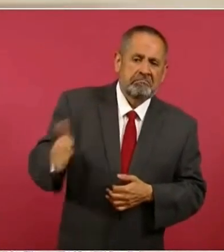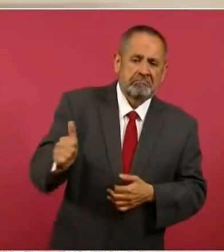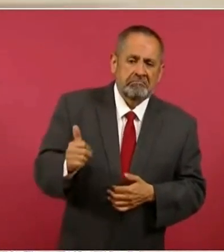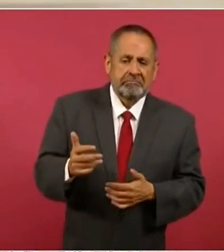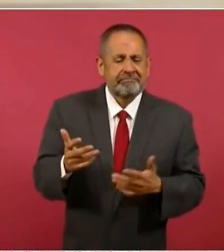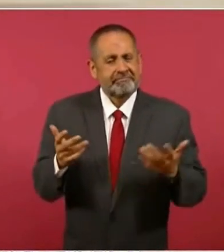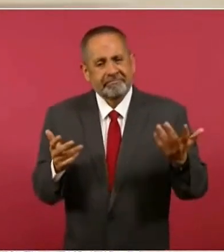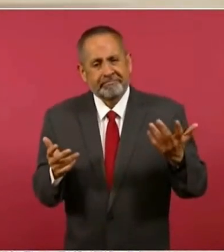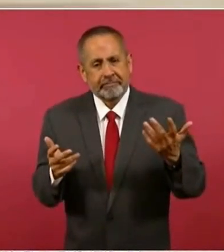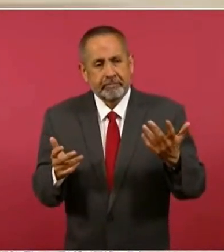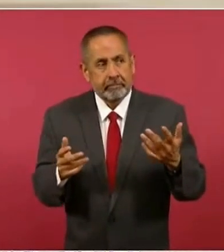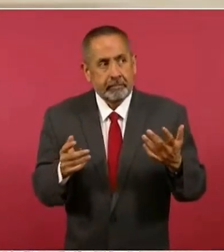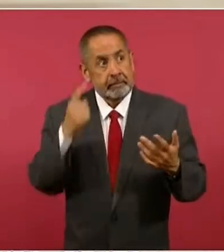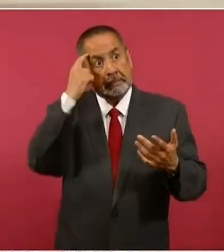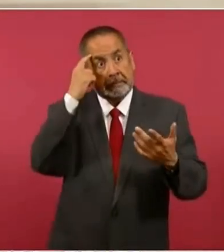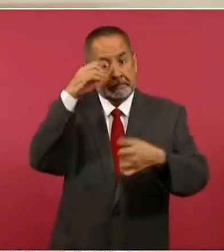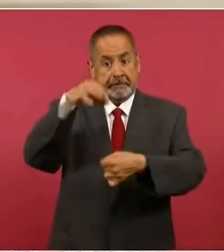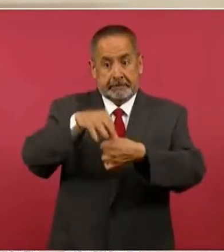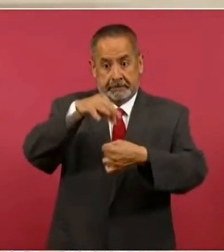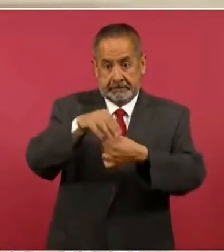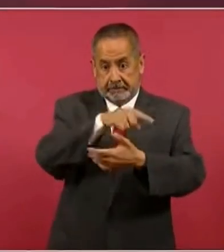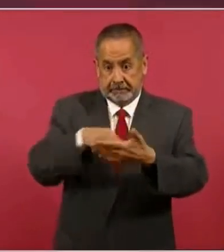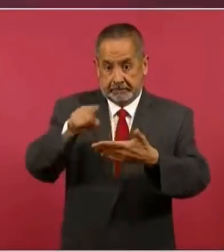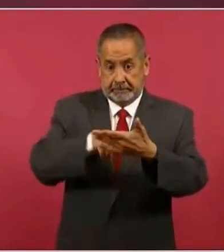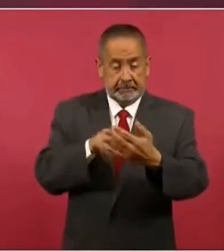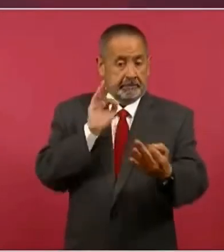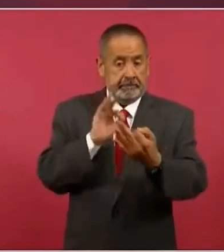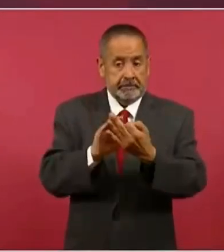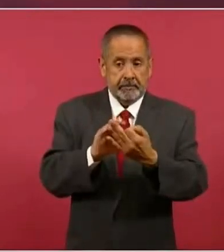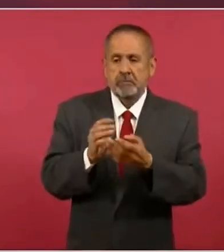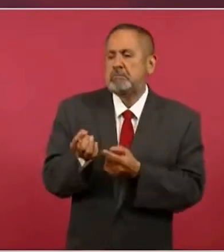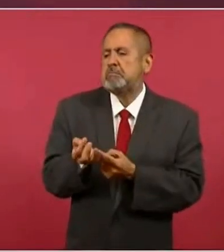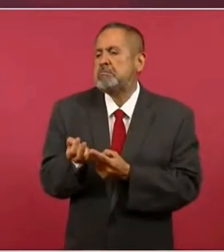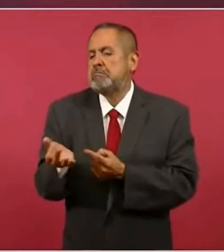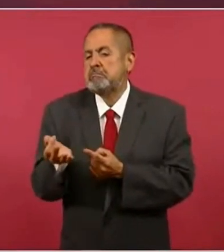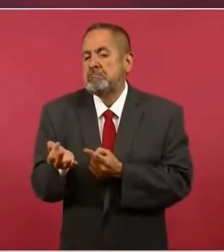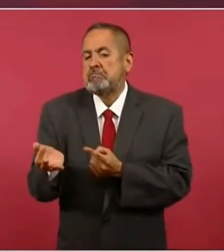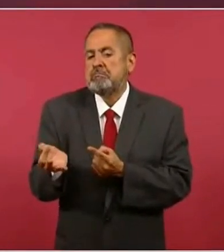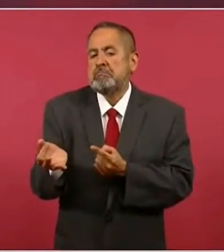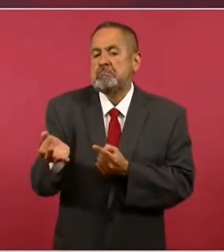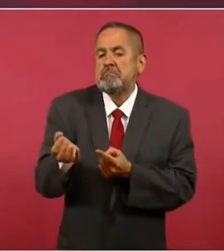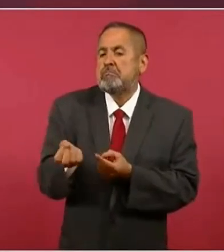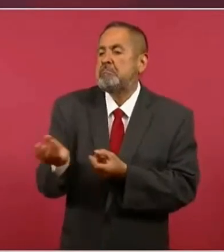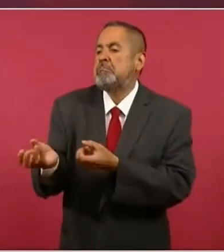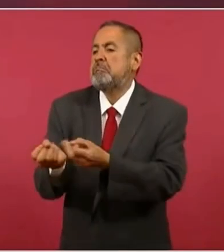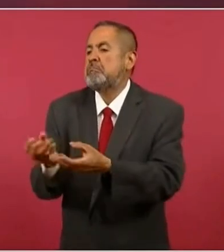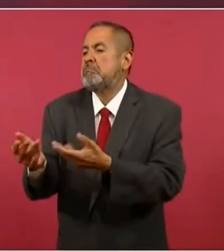Solo cuando había elecciones que repartía Migajas dádivas